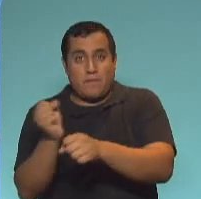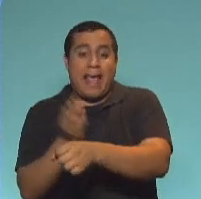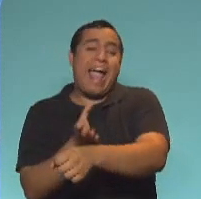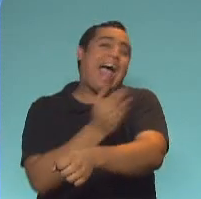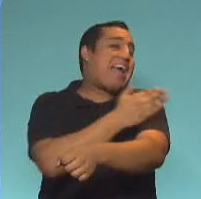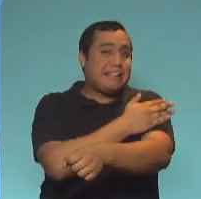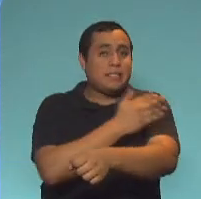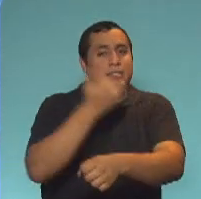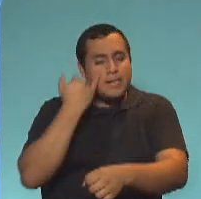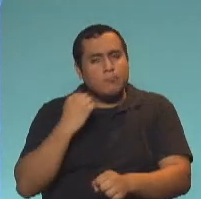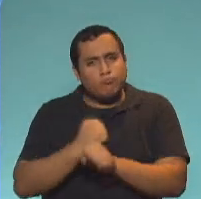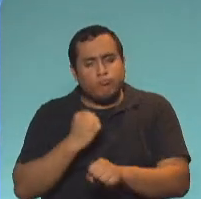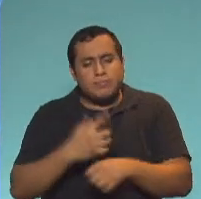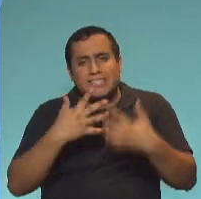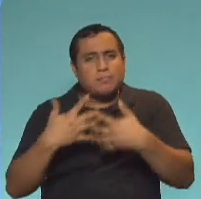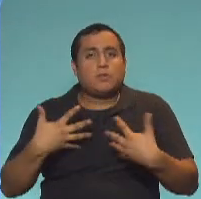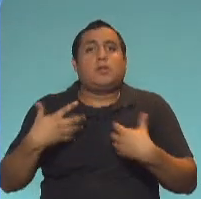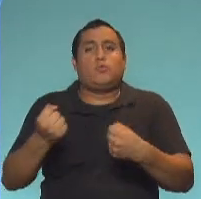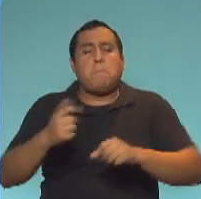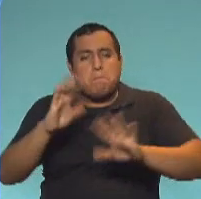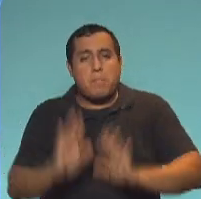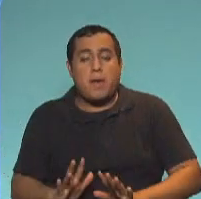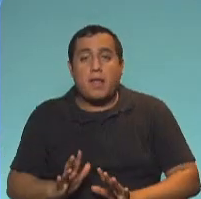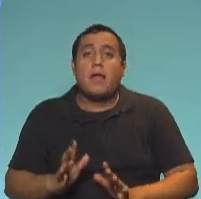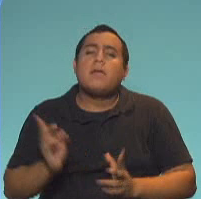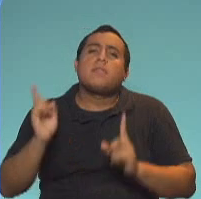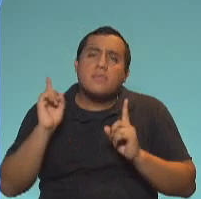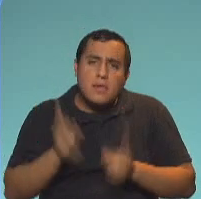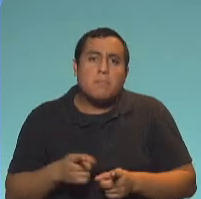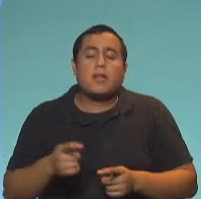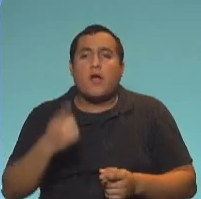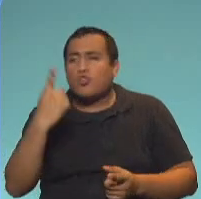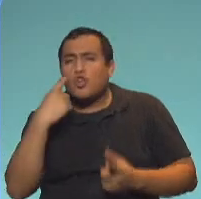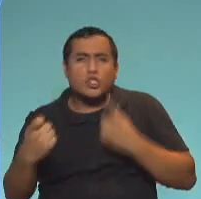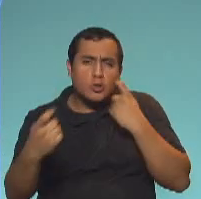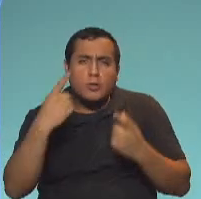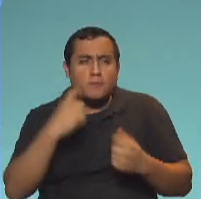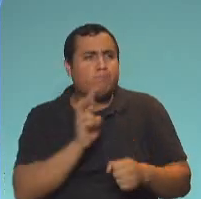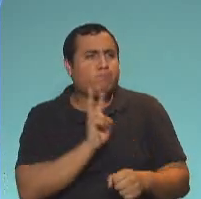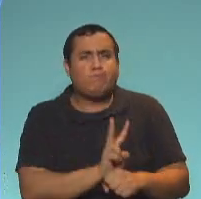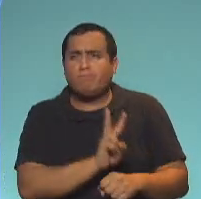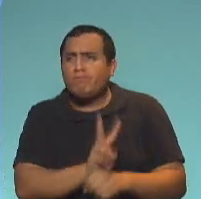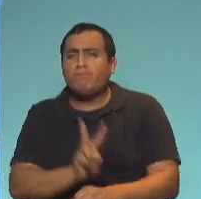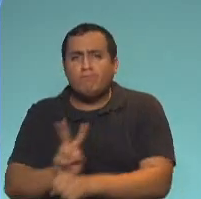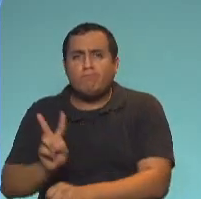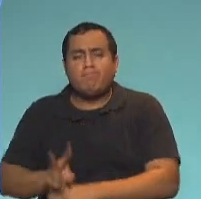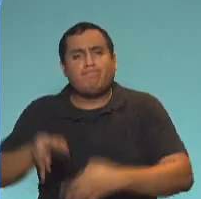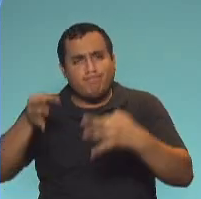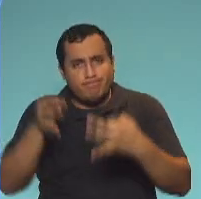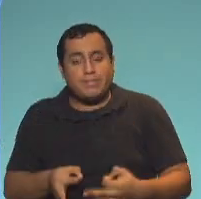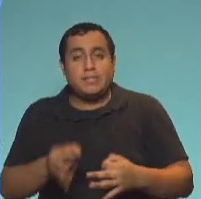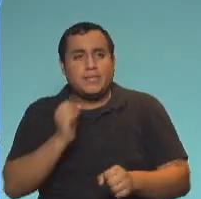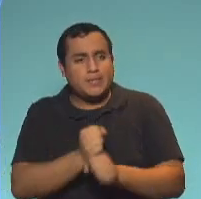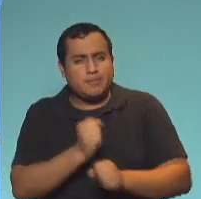en su sistema de salud para prepararlo pero también para sensibilizar la vigilancia y trabajando escalonadamente también en la